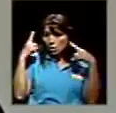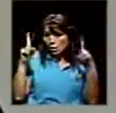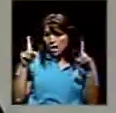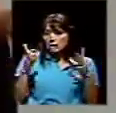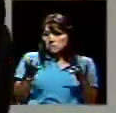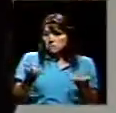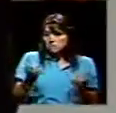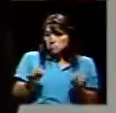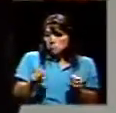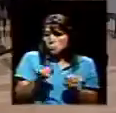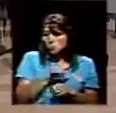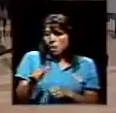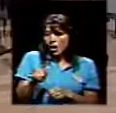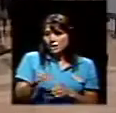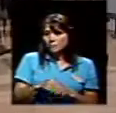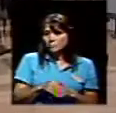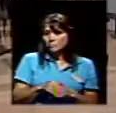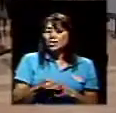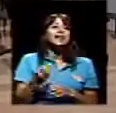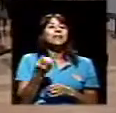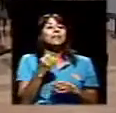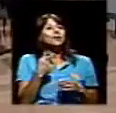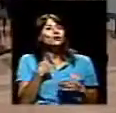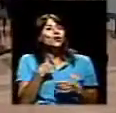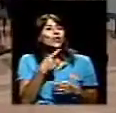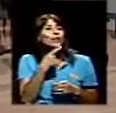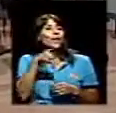conveniencias, y por peñanetismo lo que estoy diciendo es eso,